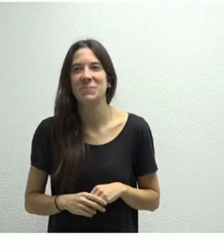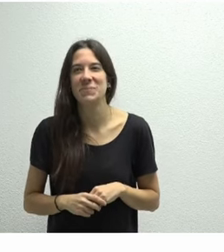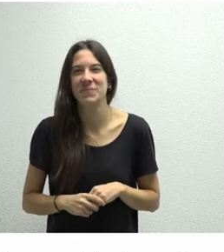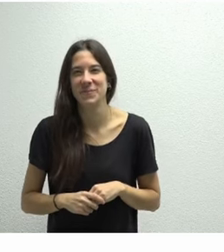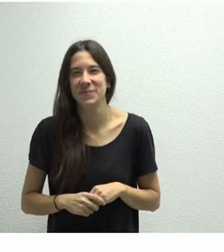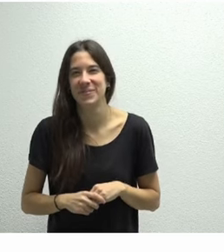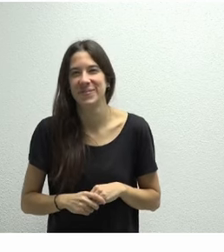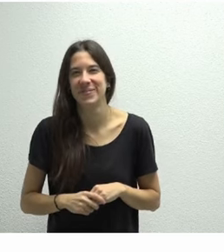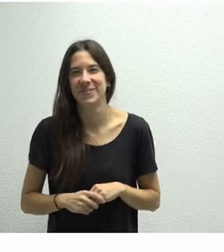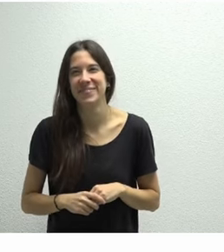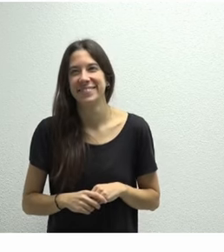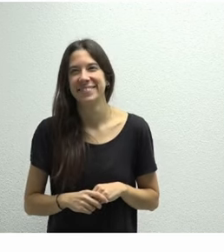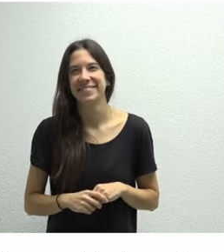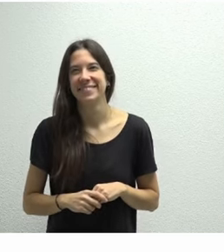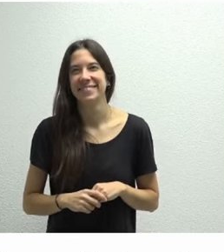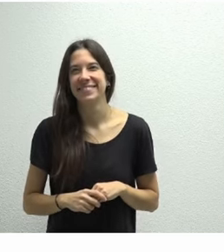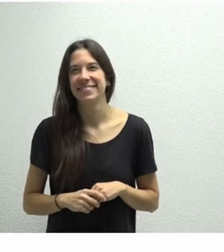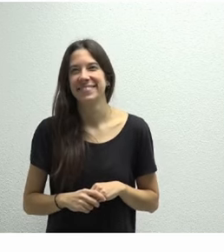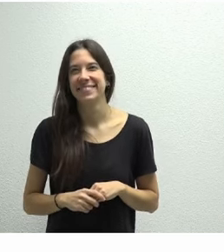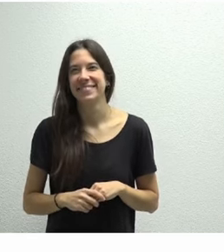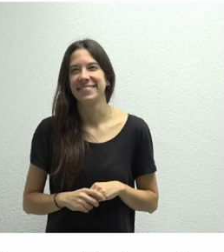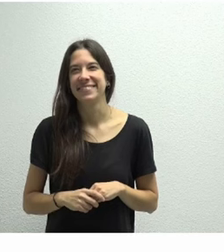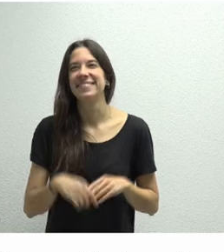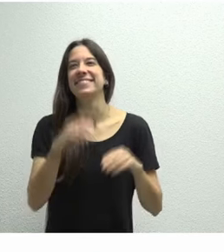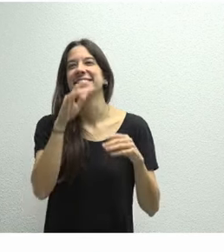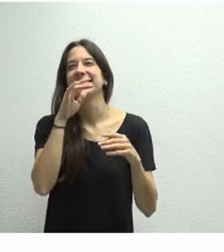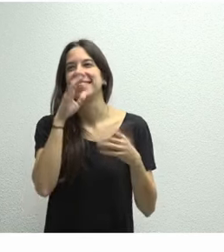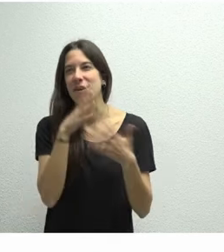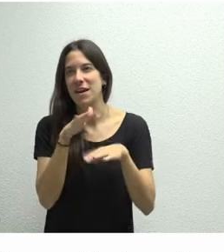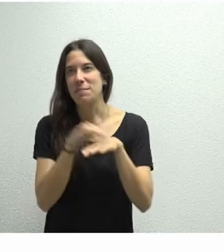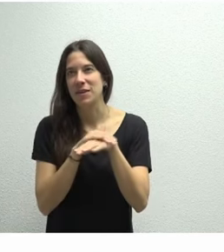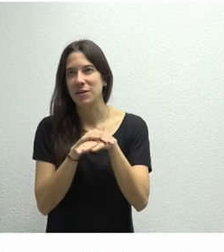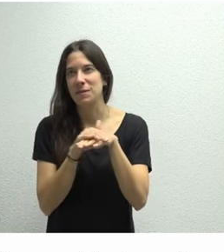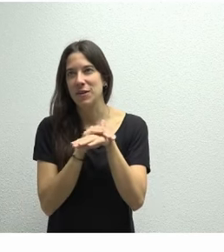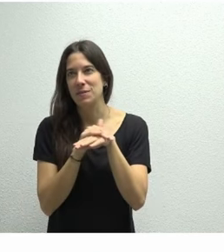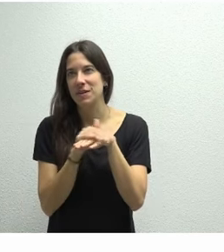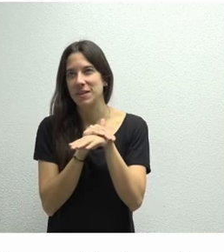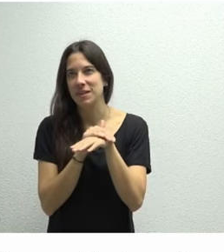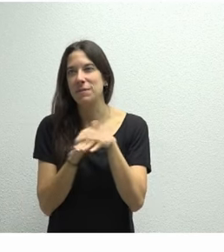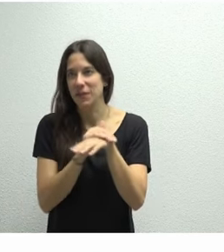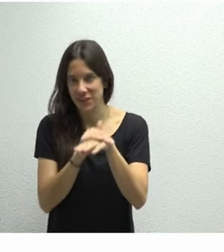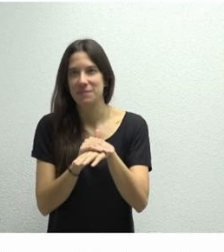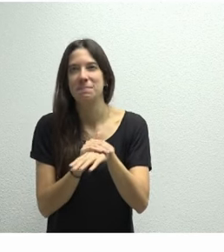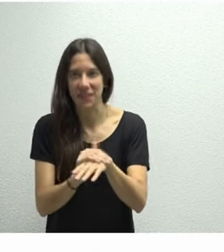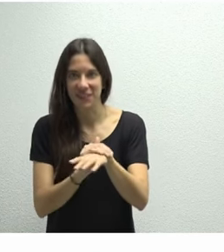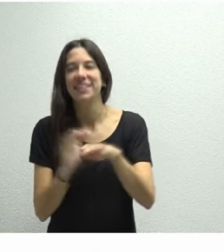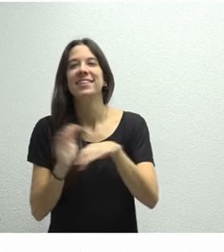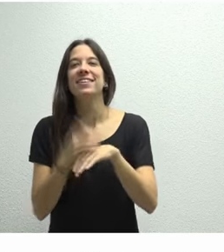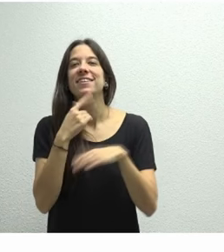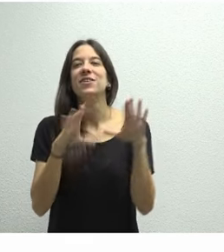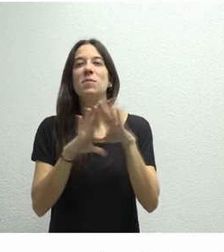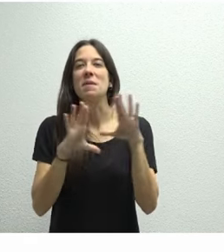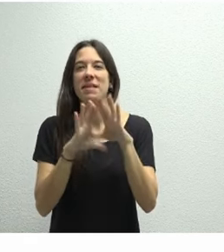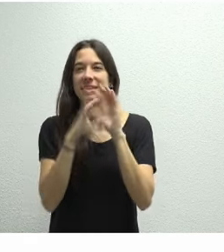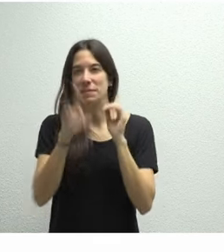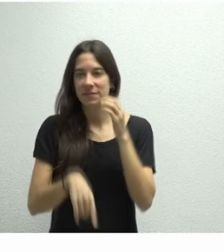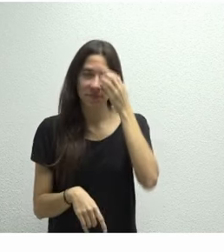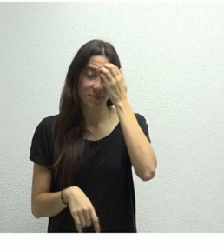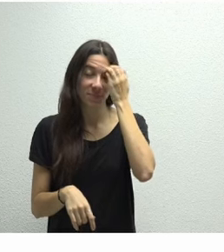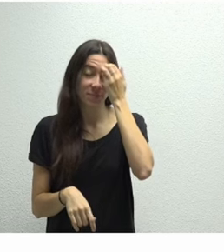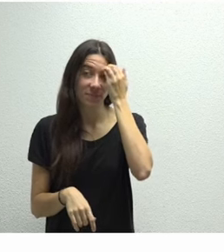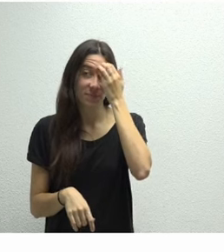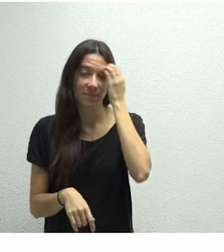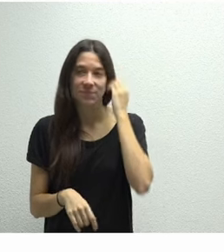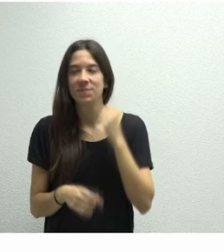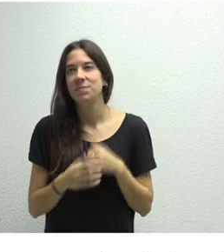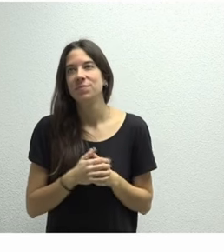perfecto ahora Perdón perdón perdón comunidad de Madrid también no